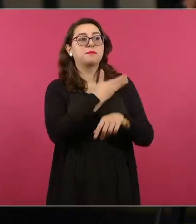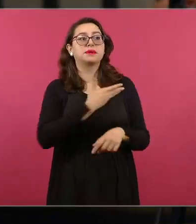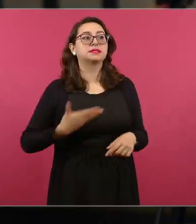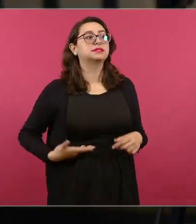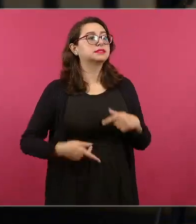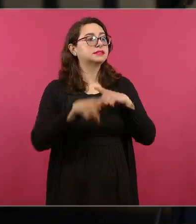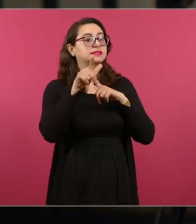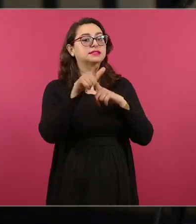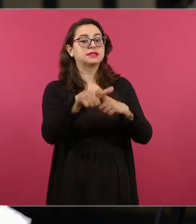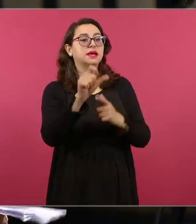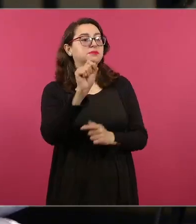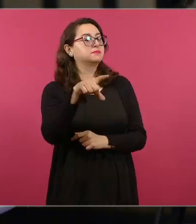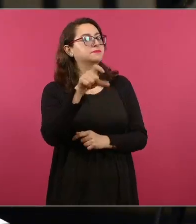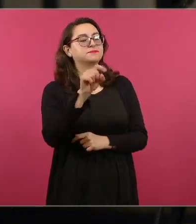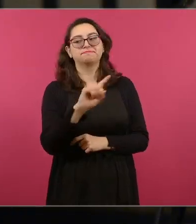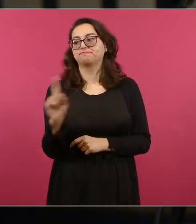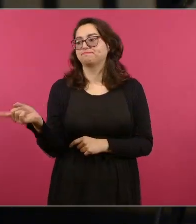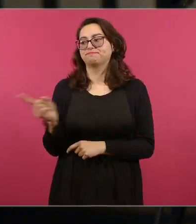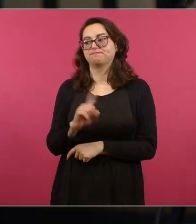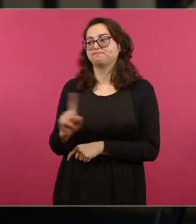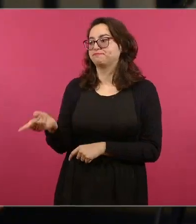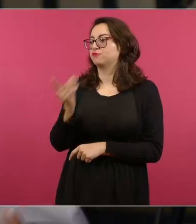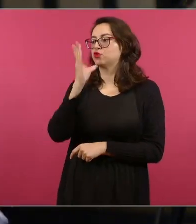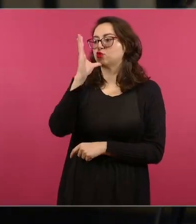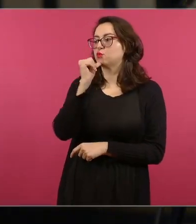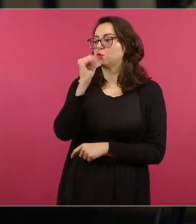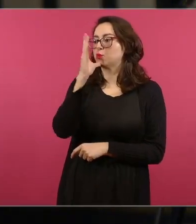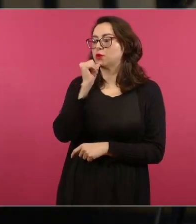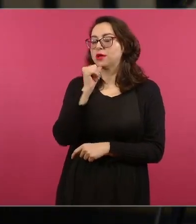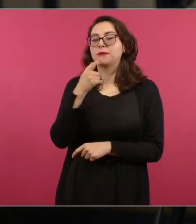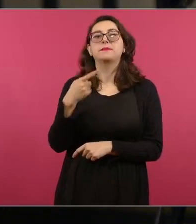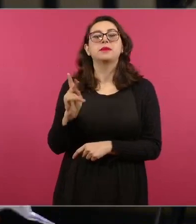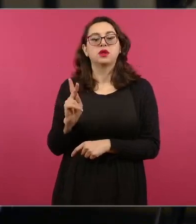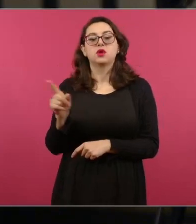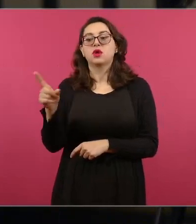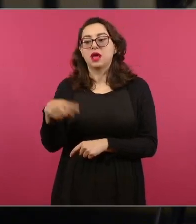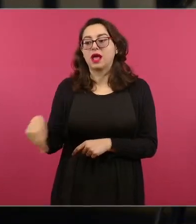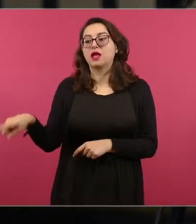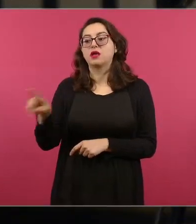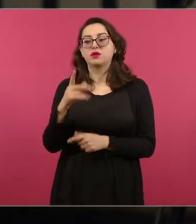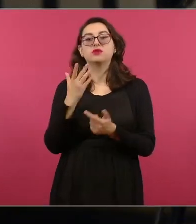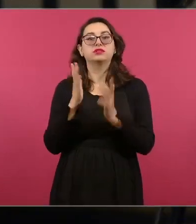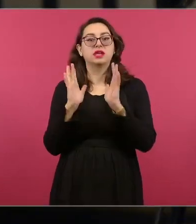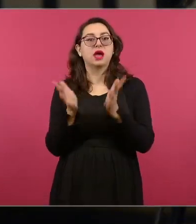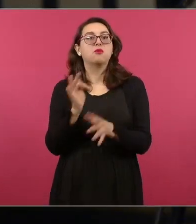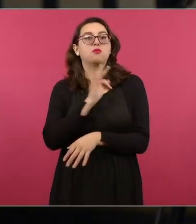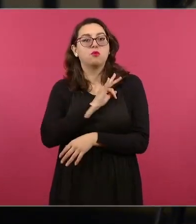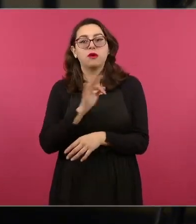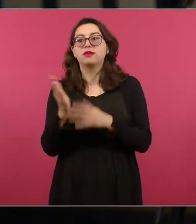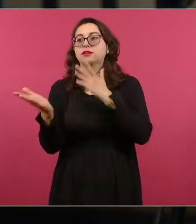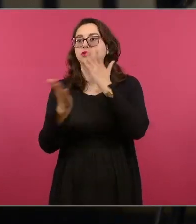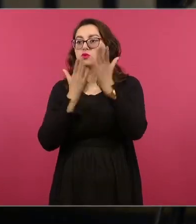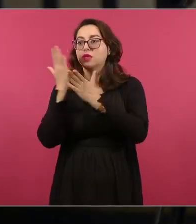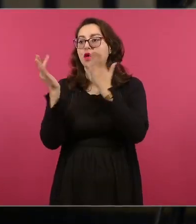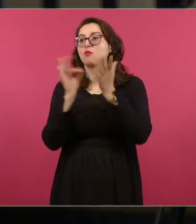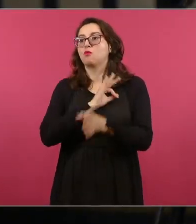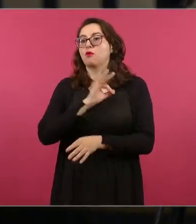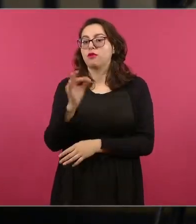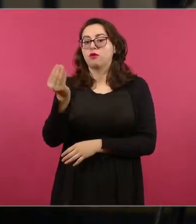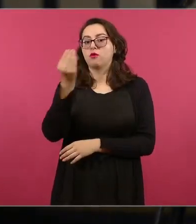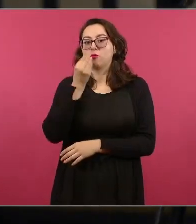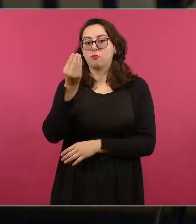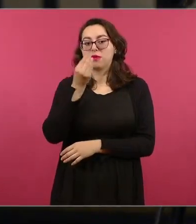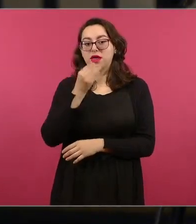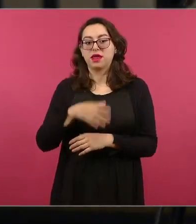ahora tienen que hacer las cosas, cómo hacer, cómo comer, los jóvenes, cómo estudiar y todo eso. Quiero decirle que en